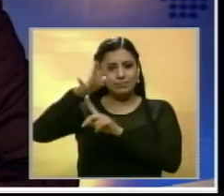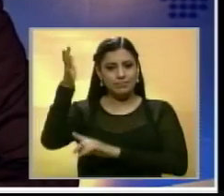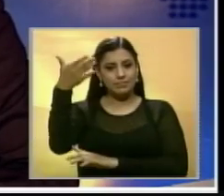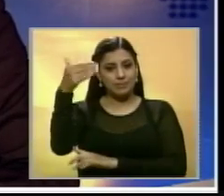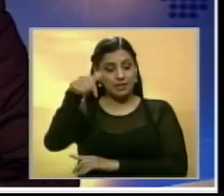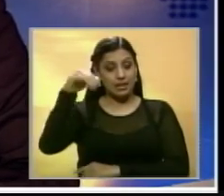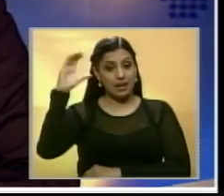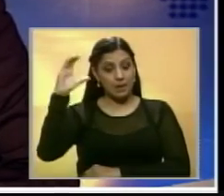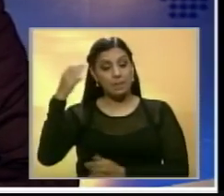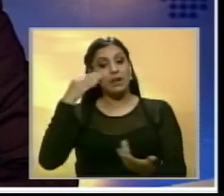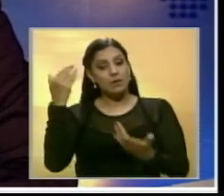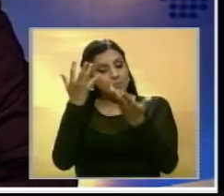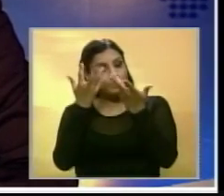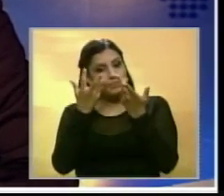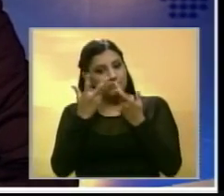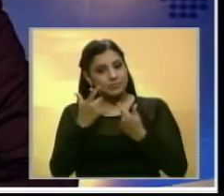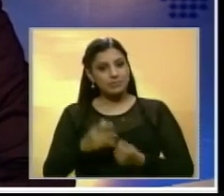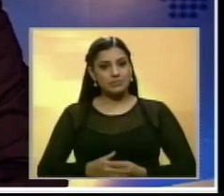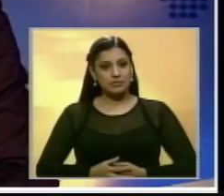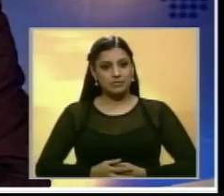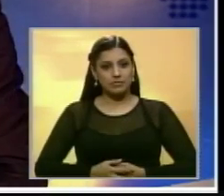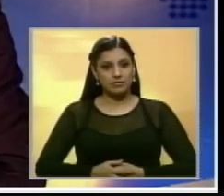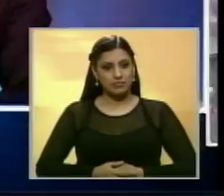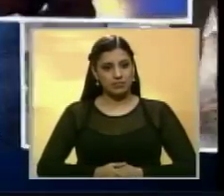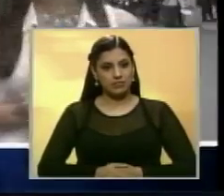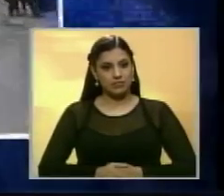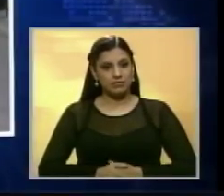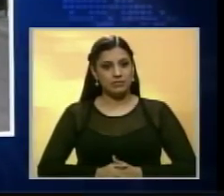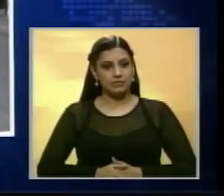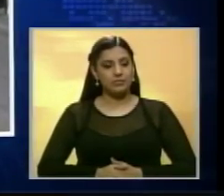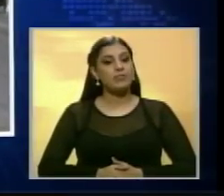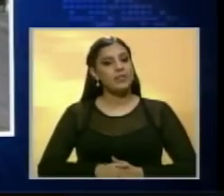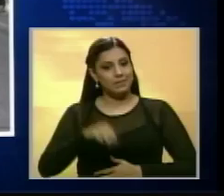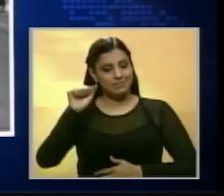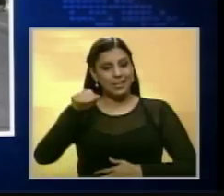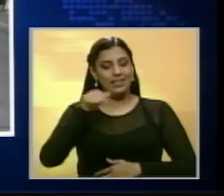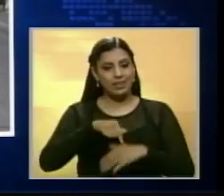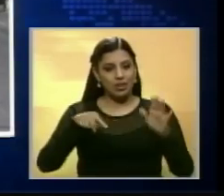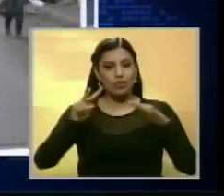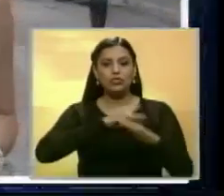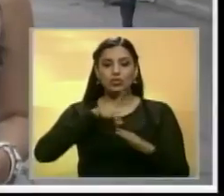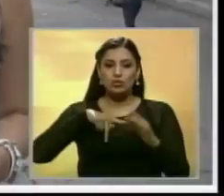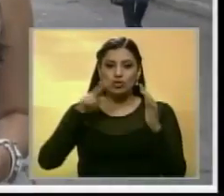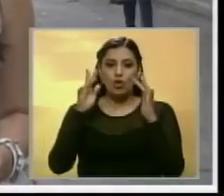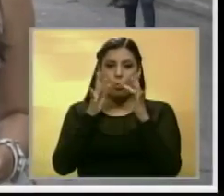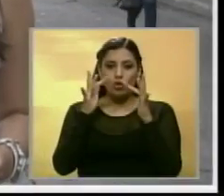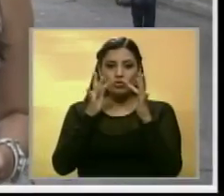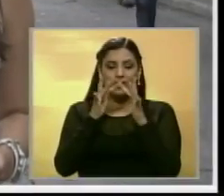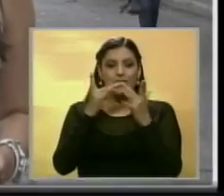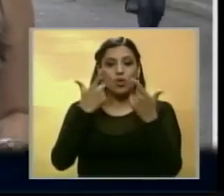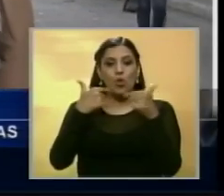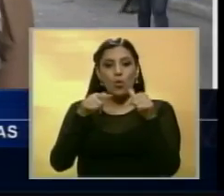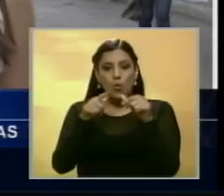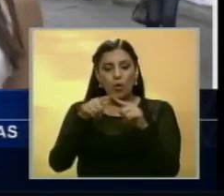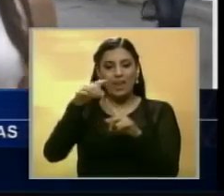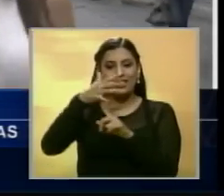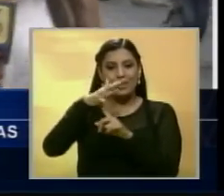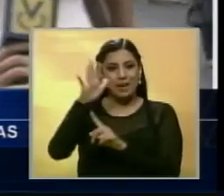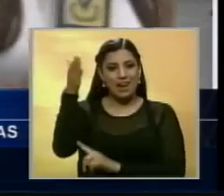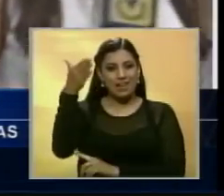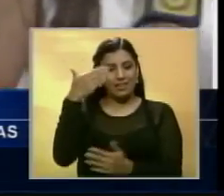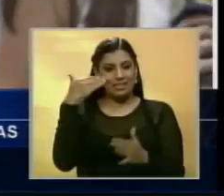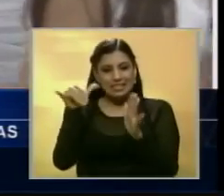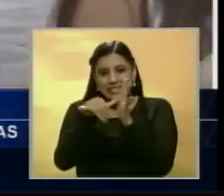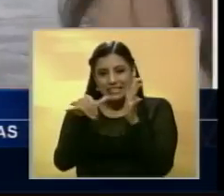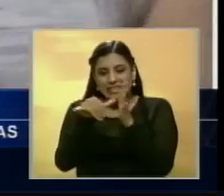en Caracas. Fabiola Yaquinto tiene los detalles. Así es, a esta hora realizamos el contacto desde el sector El Desvío, específicamente en